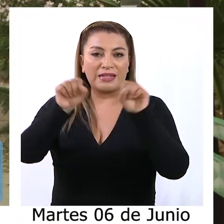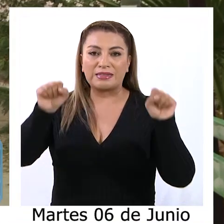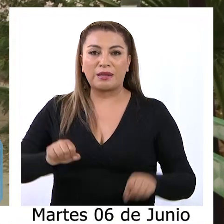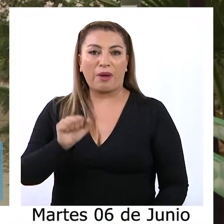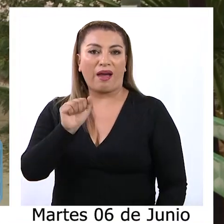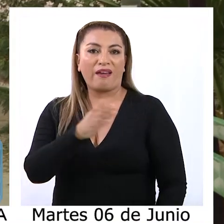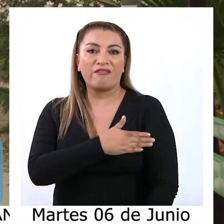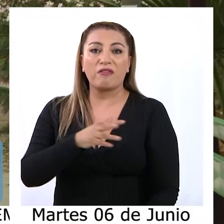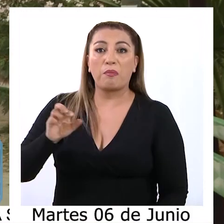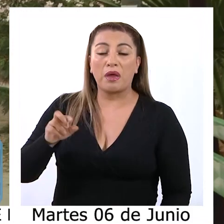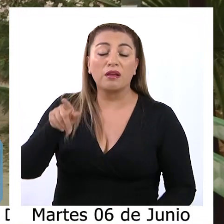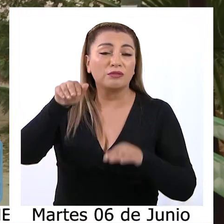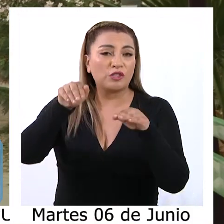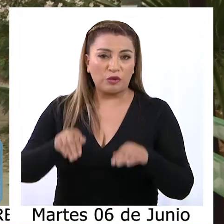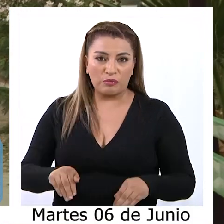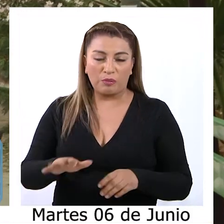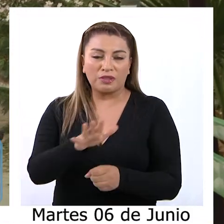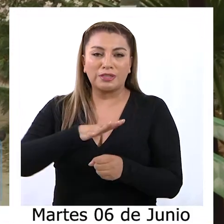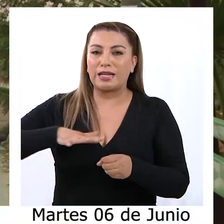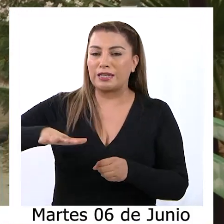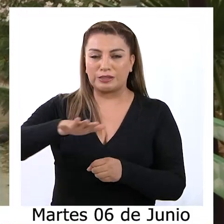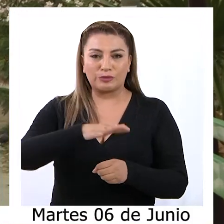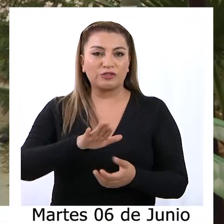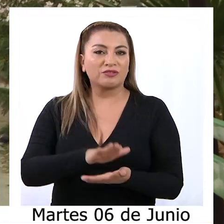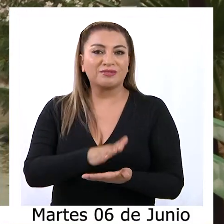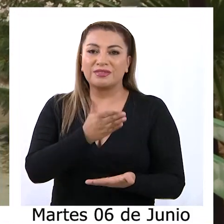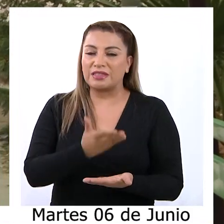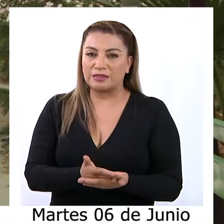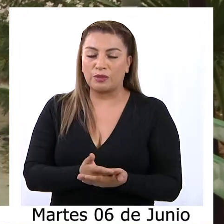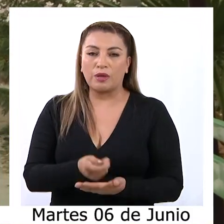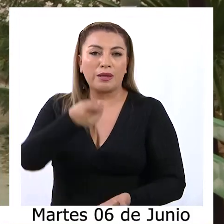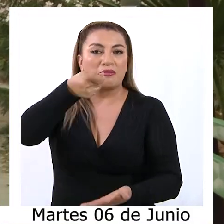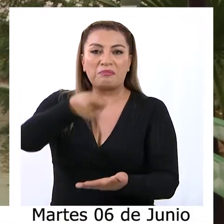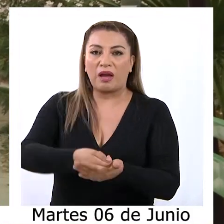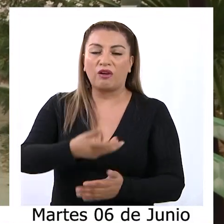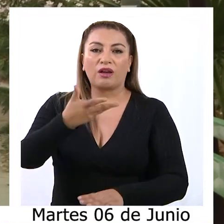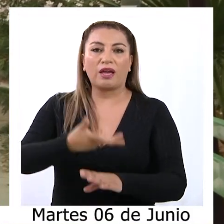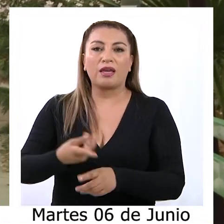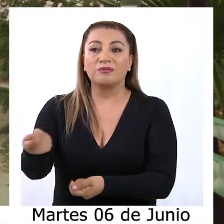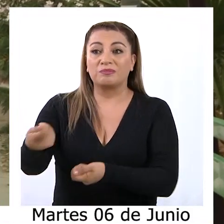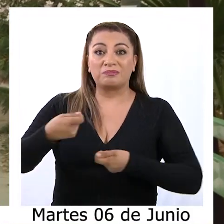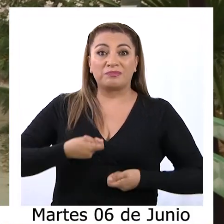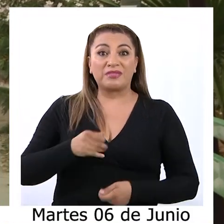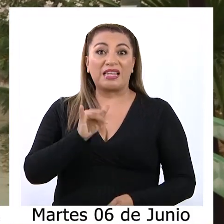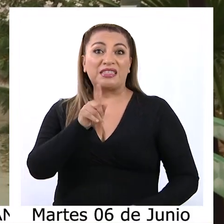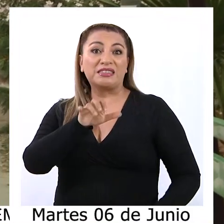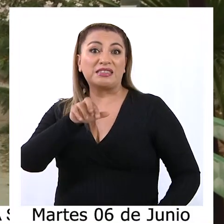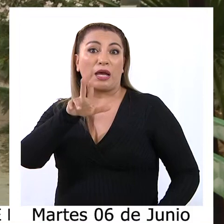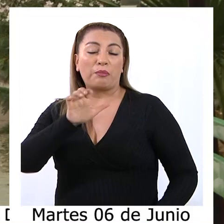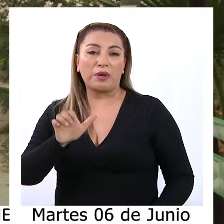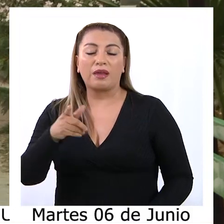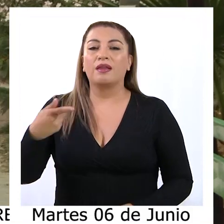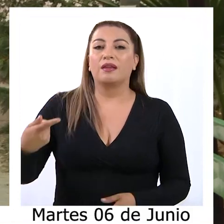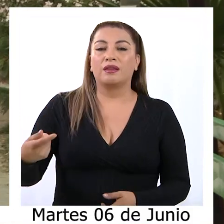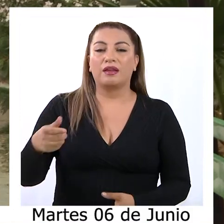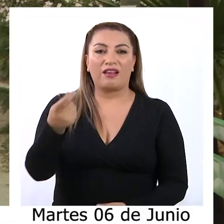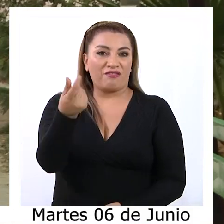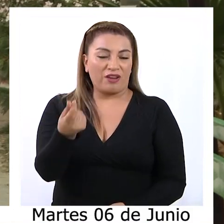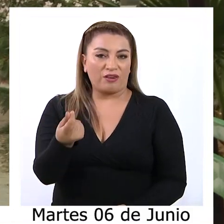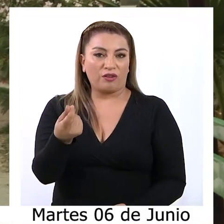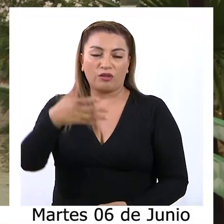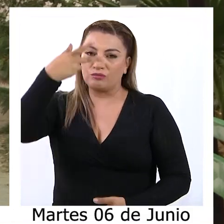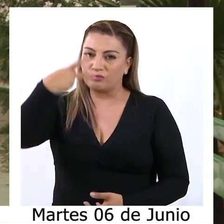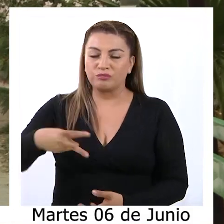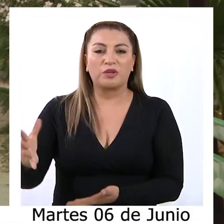AFP y lo mismo pasa respecto a la situación de salud y el pago que tiene, la evolución que tiene que hacer la ISAPRE respecto a los montos que ellos se